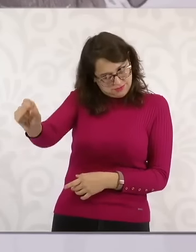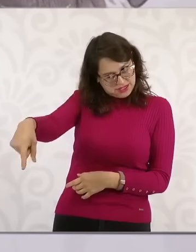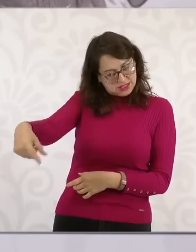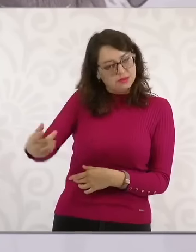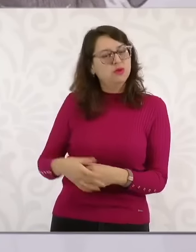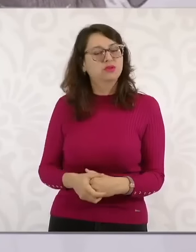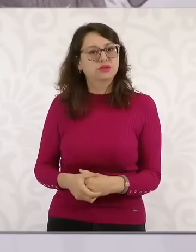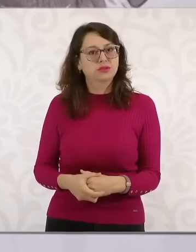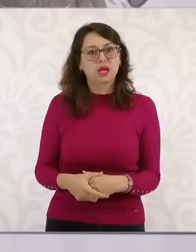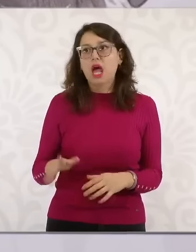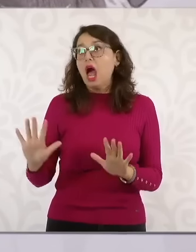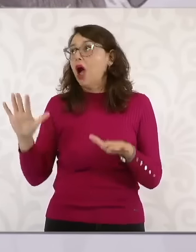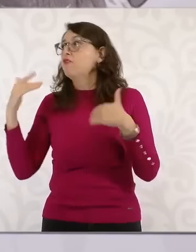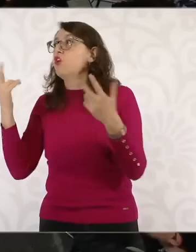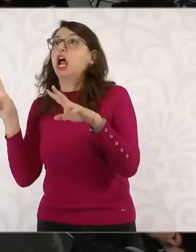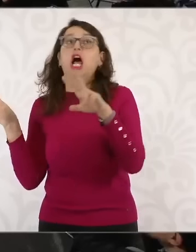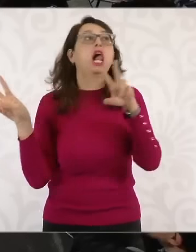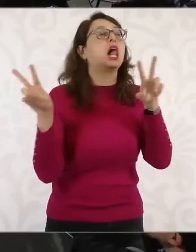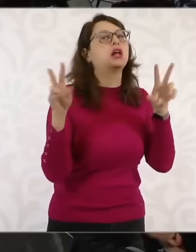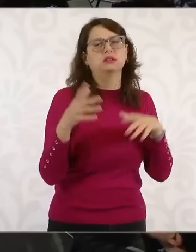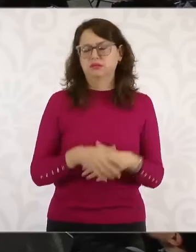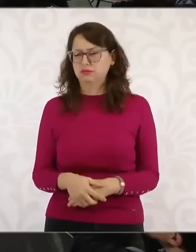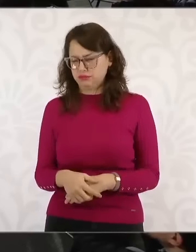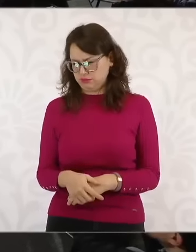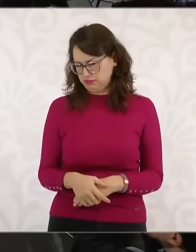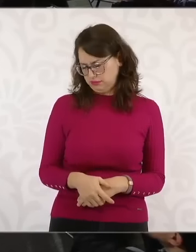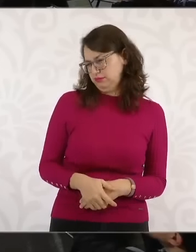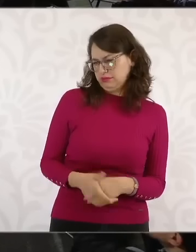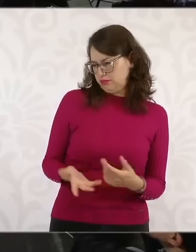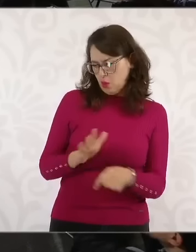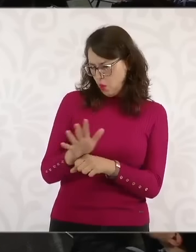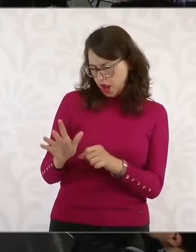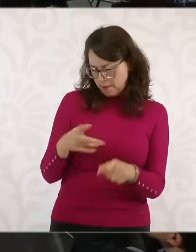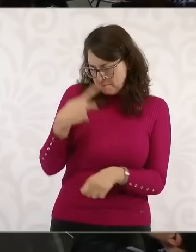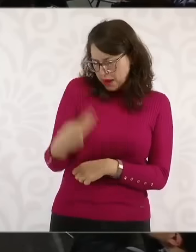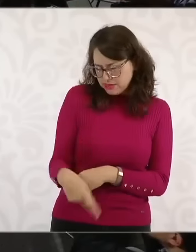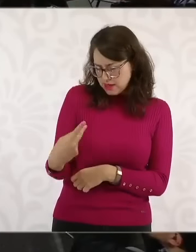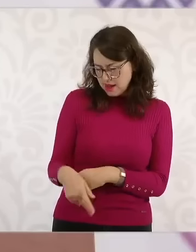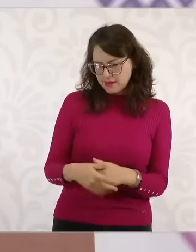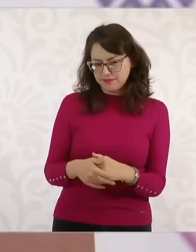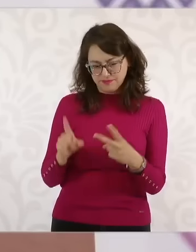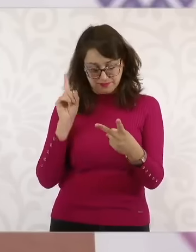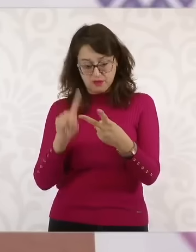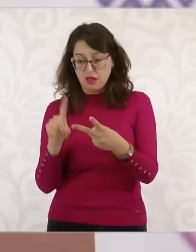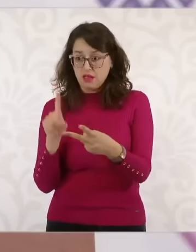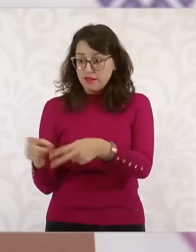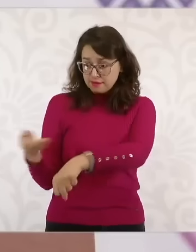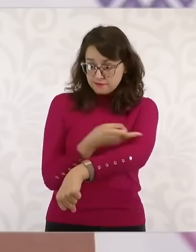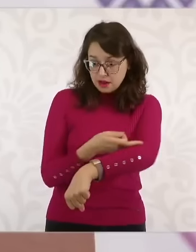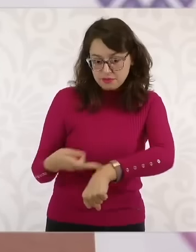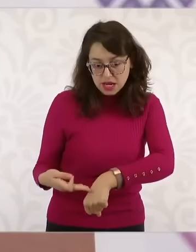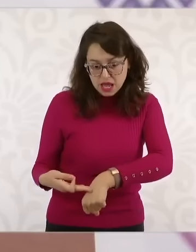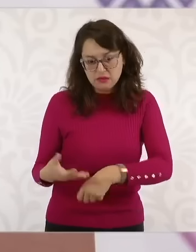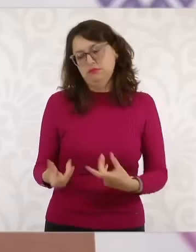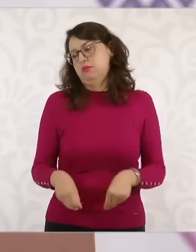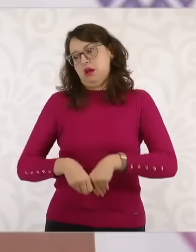mirar adentro. Familia, nosotros siempre hemos defendido que la familia es una gran institución social de